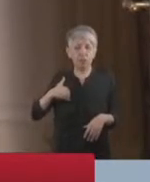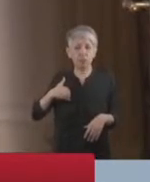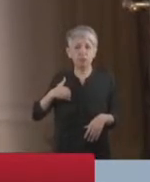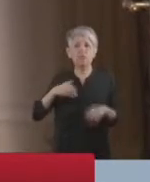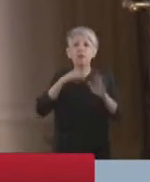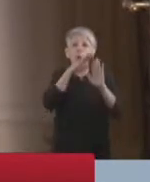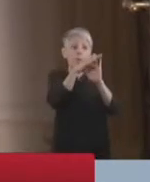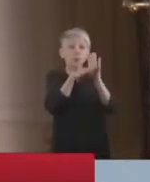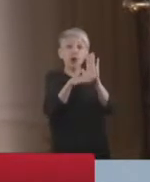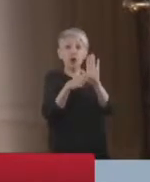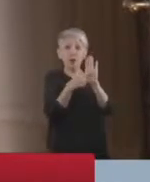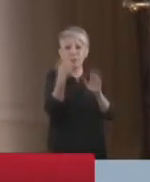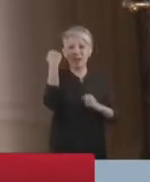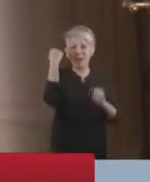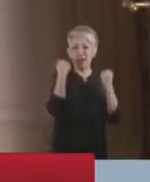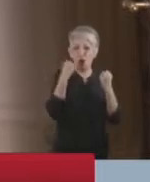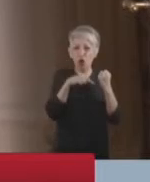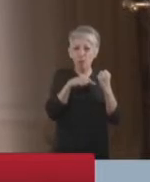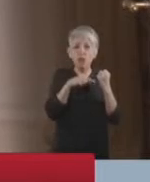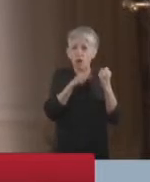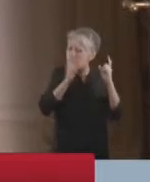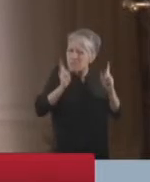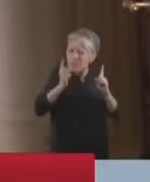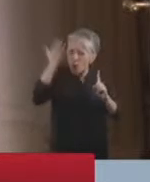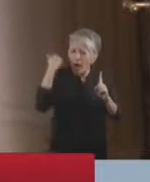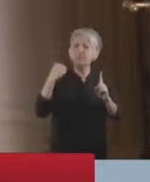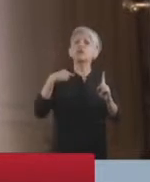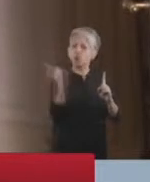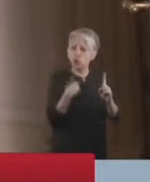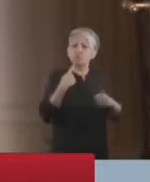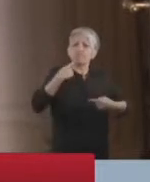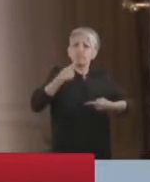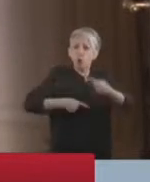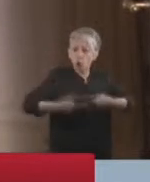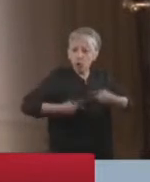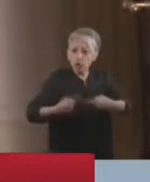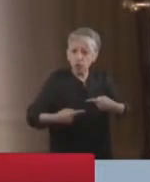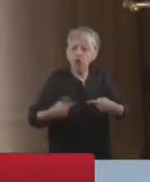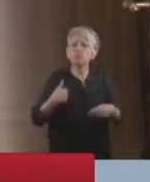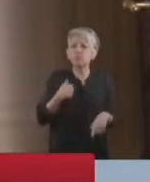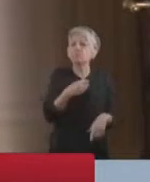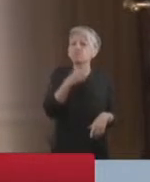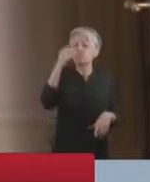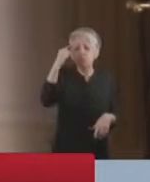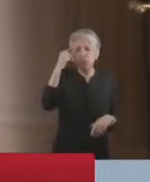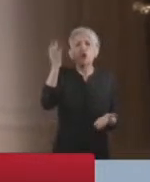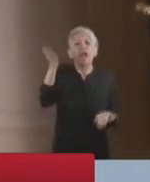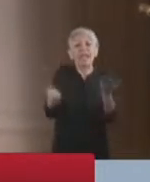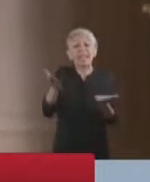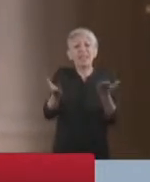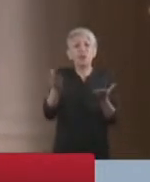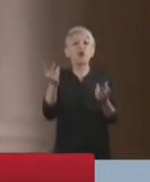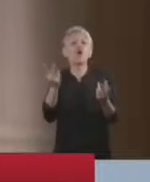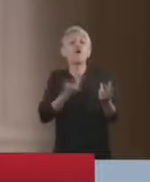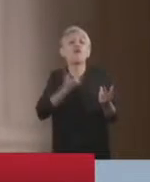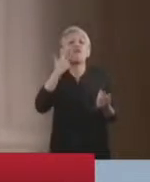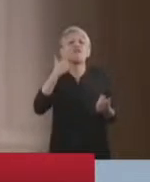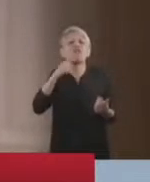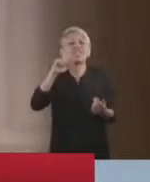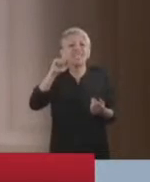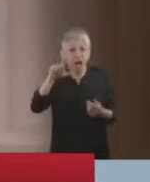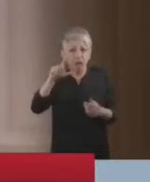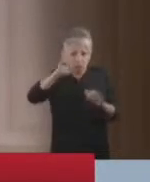el que usted bien marca, que una parte de los que financian quedaron descalzados frente al aumento de costo y con imposibilidad de tener más recursos